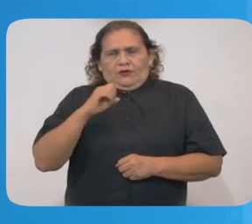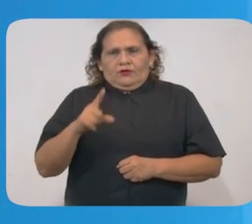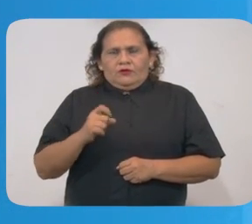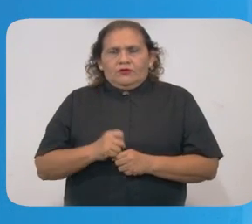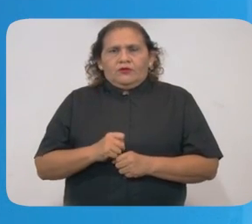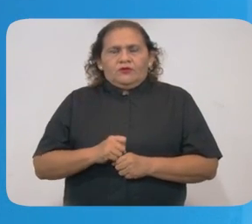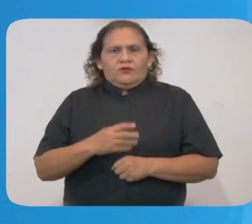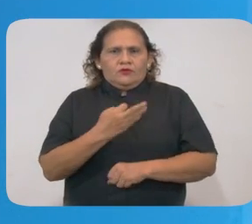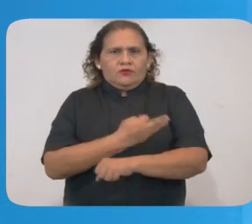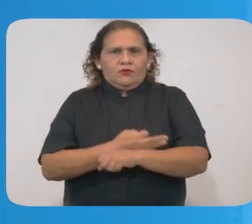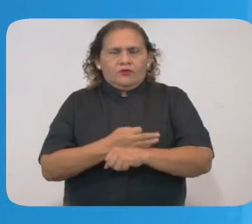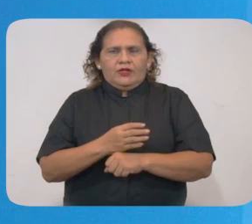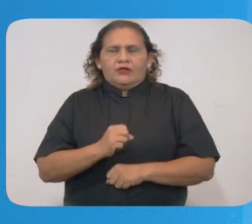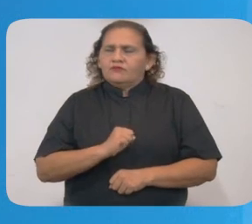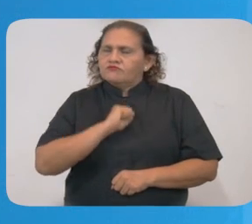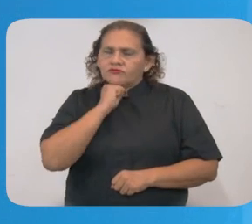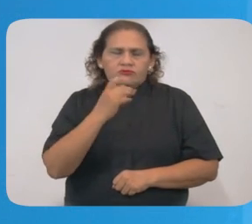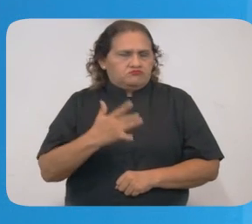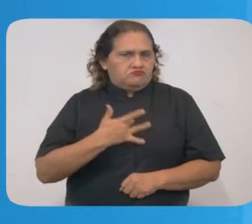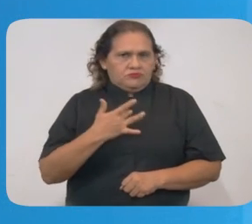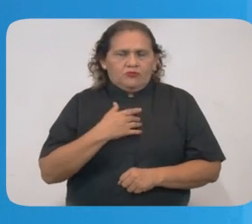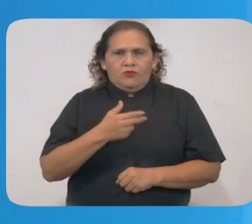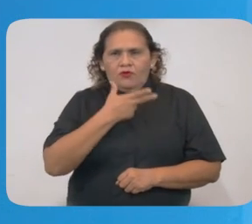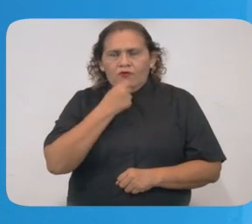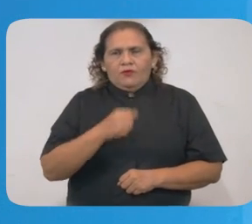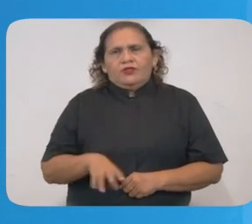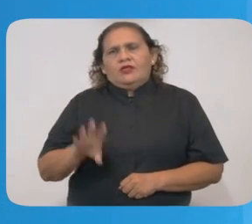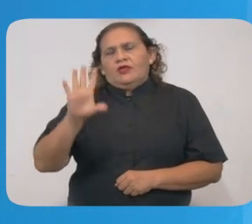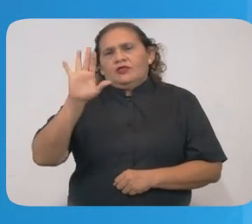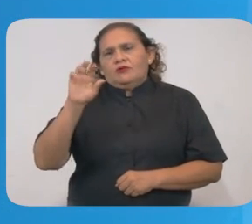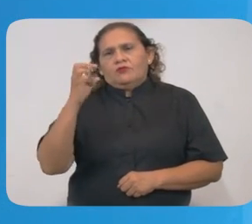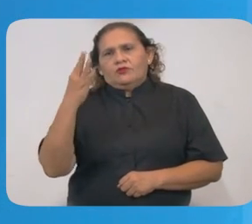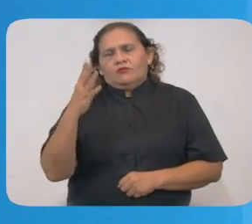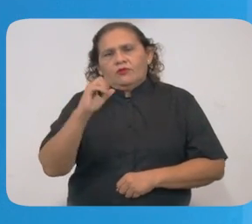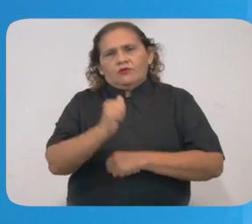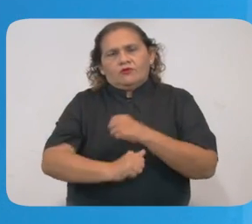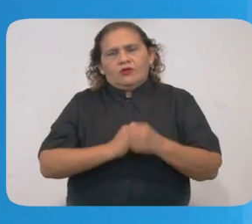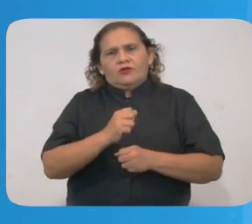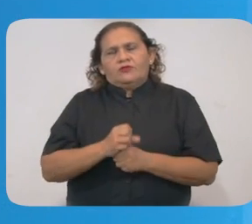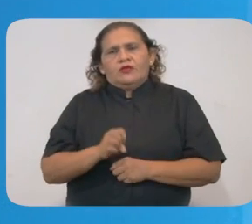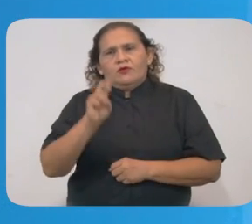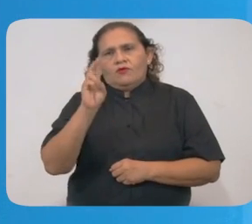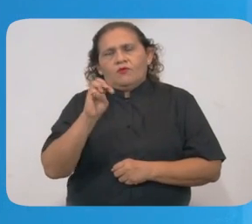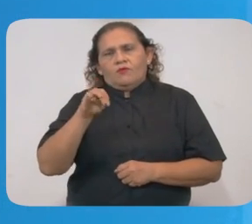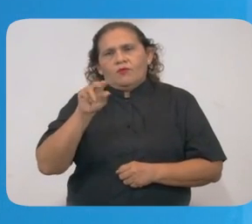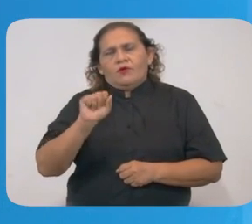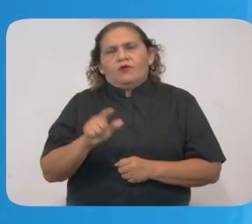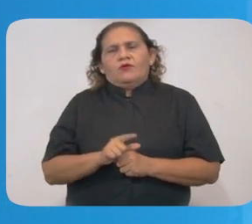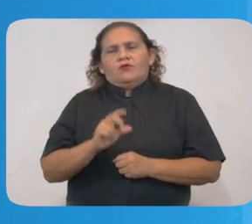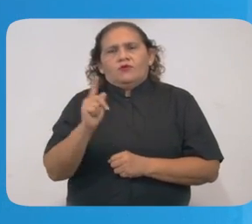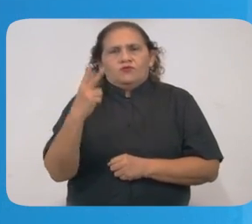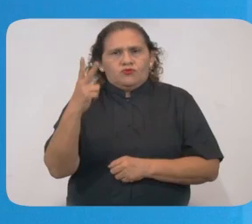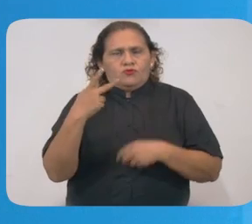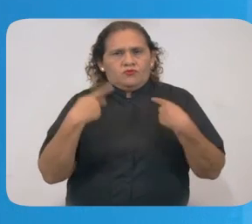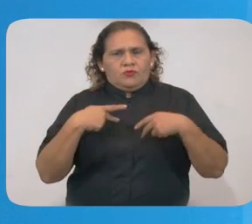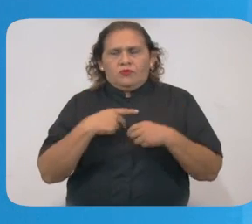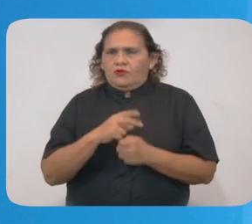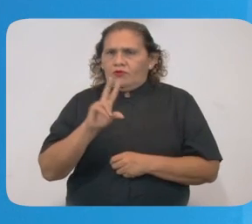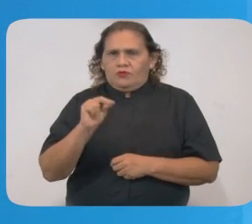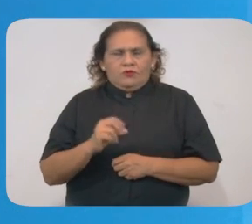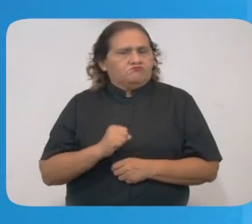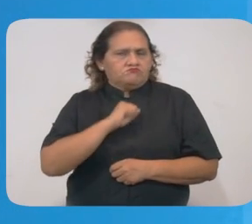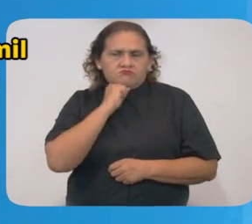el momento se reportan asintomáticos. Hombre de 54 años de UMAM, con hipertensión. Convivía con 2 contactos hasta el